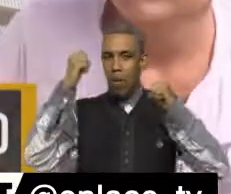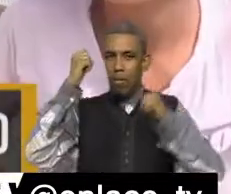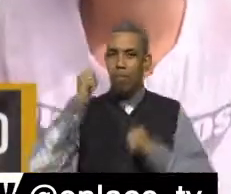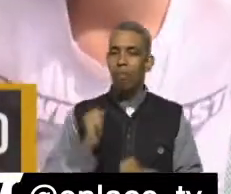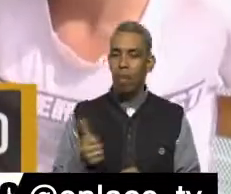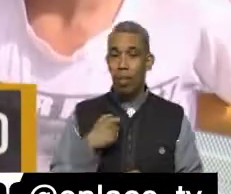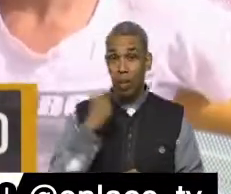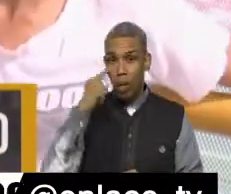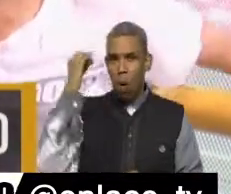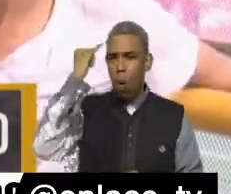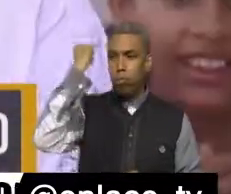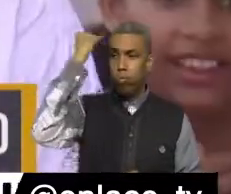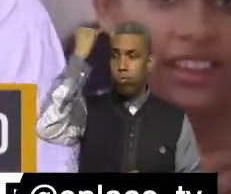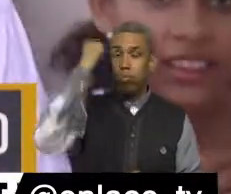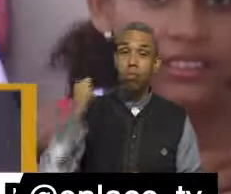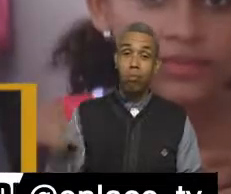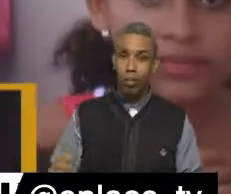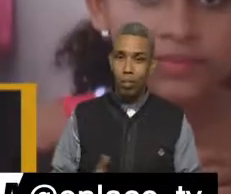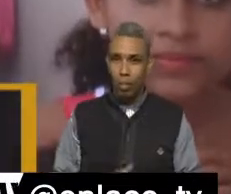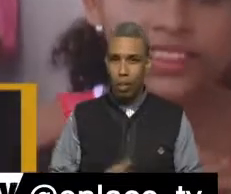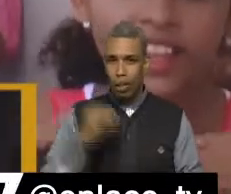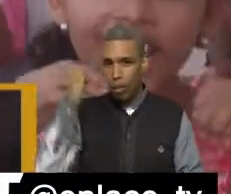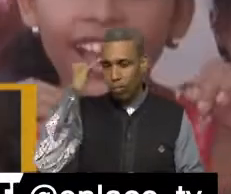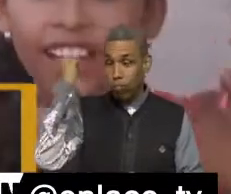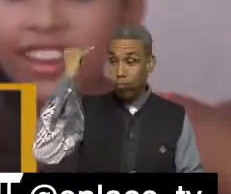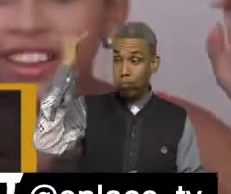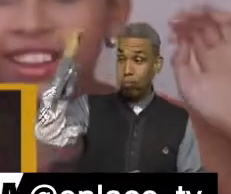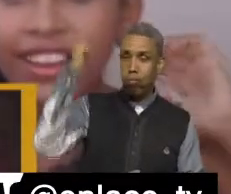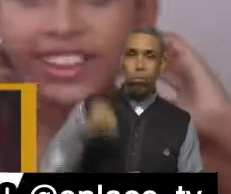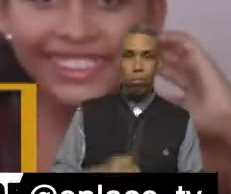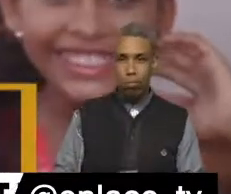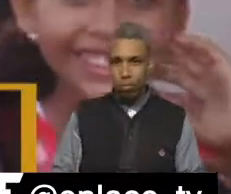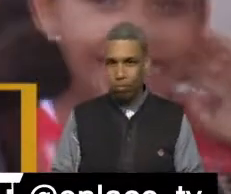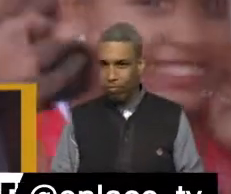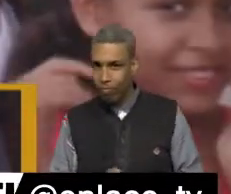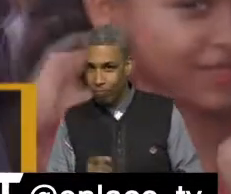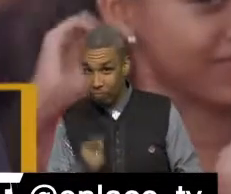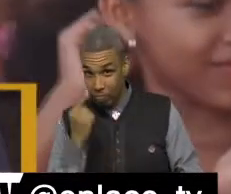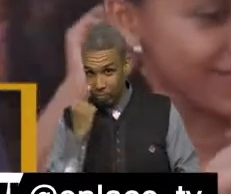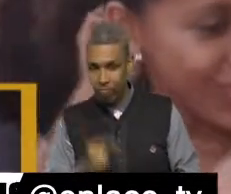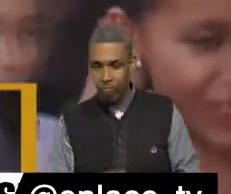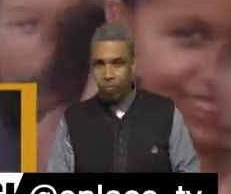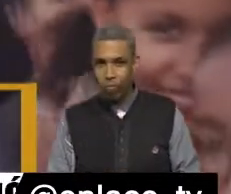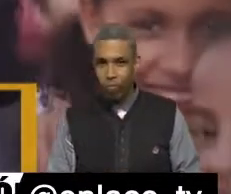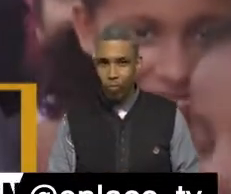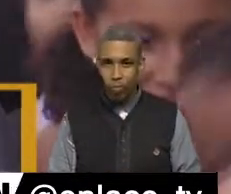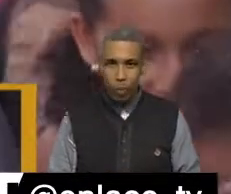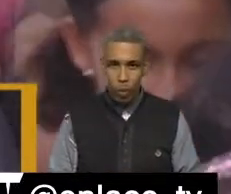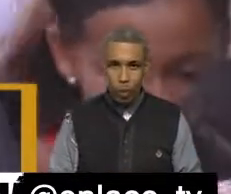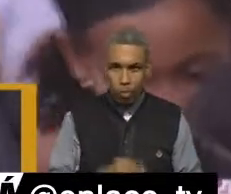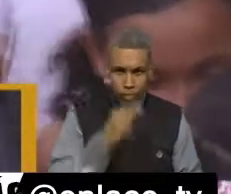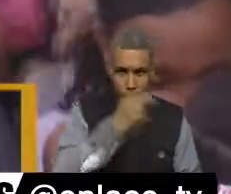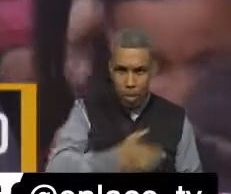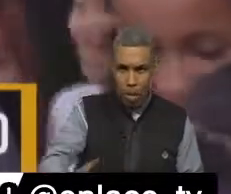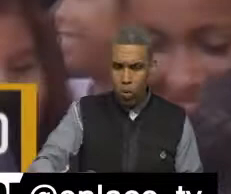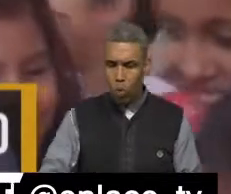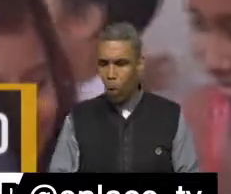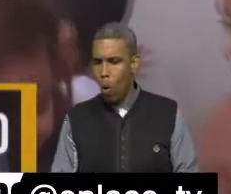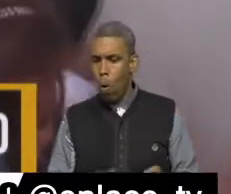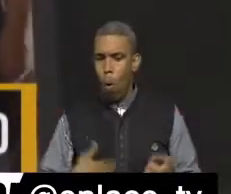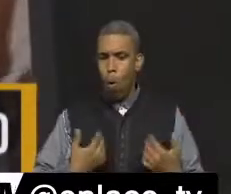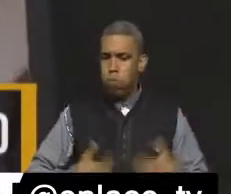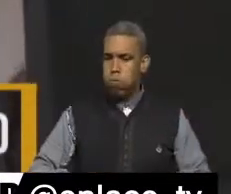los pequeños en este concurso. Me ha llamado mucho la atención lo que han realizado, lo que han